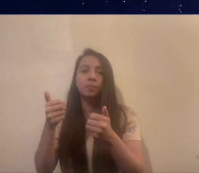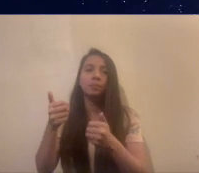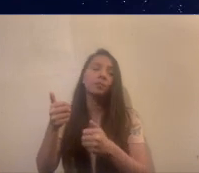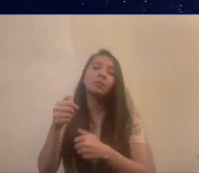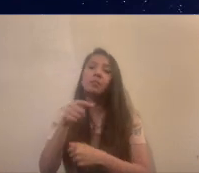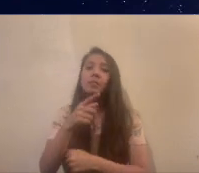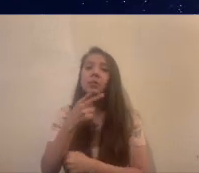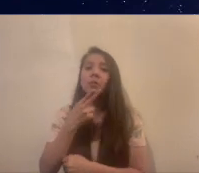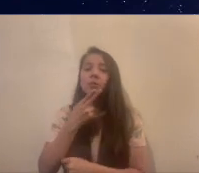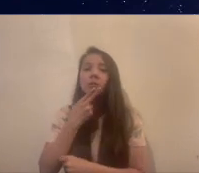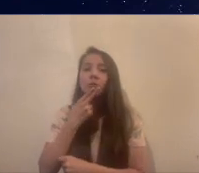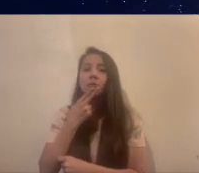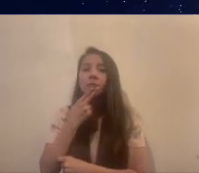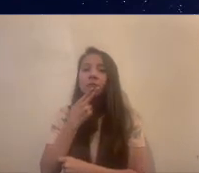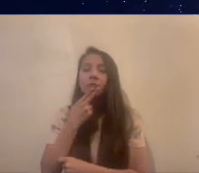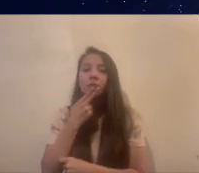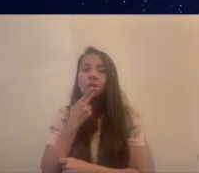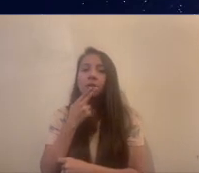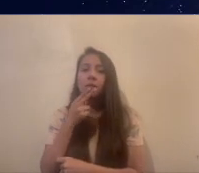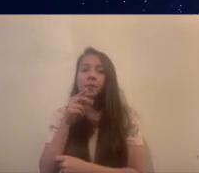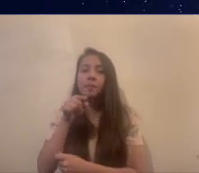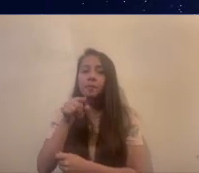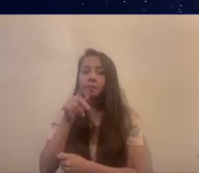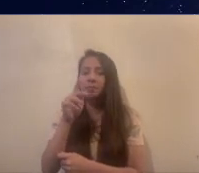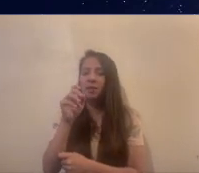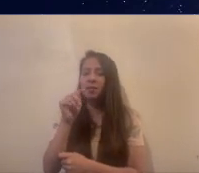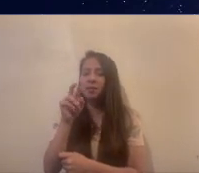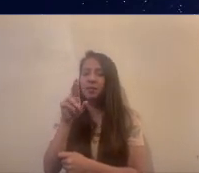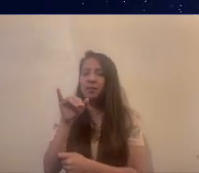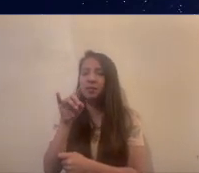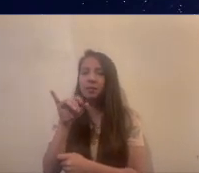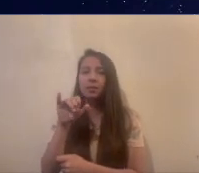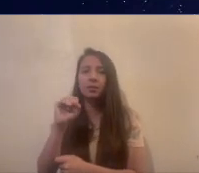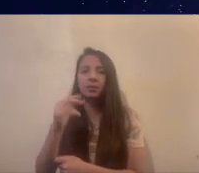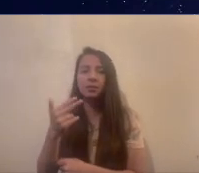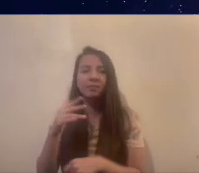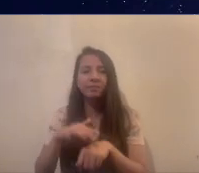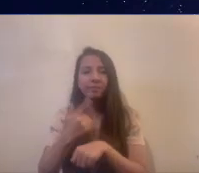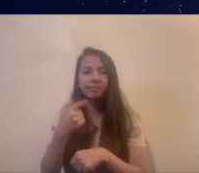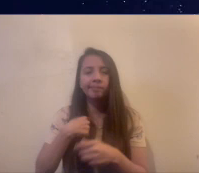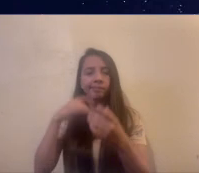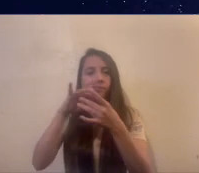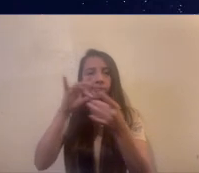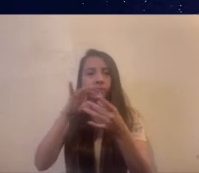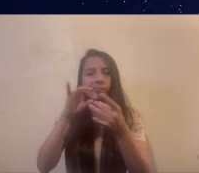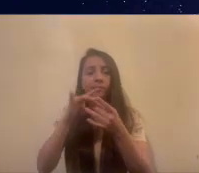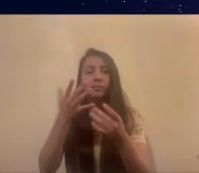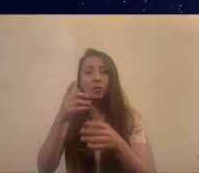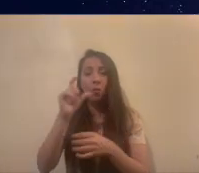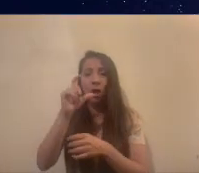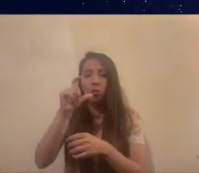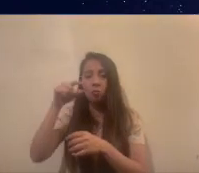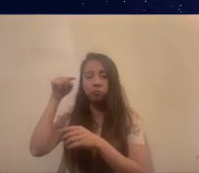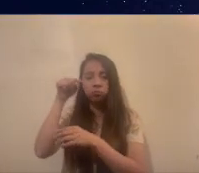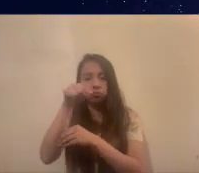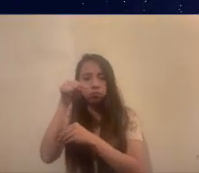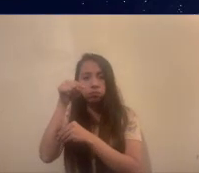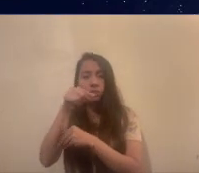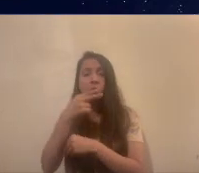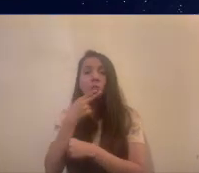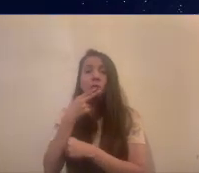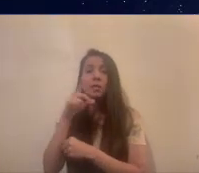fueron utilizados en estos Petri dish. ¿Por qué Petri dish y por qué hago el comentario? Porque cuando se bombardea con